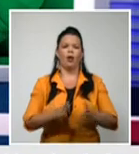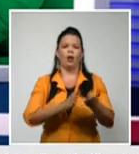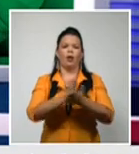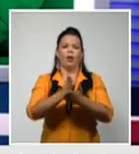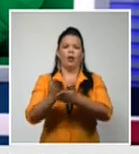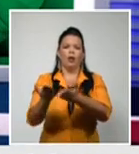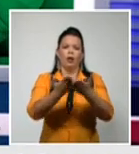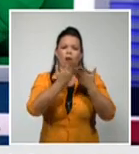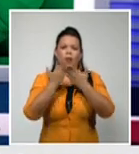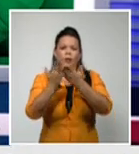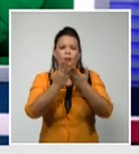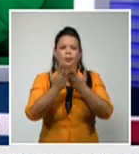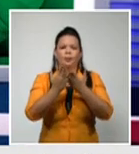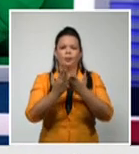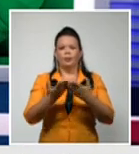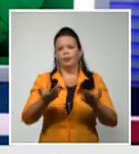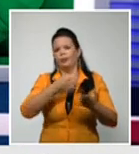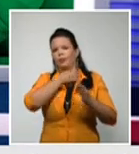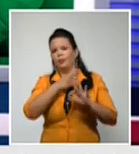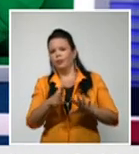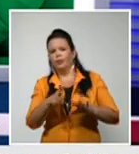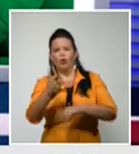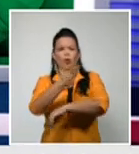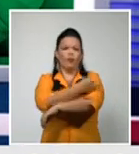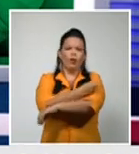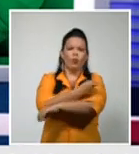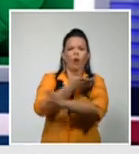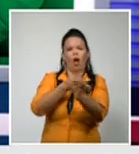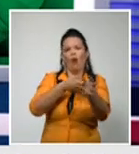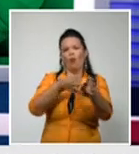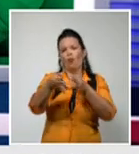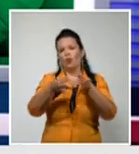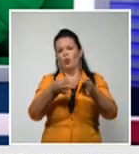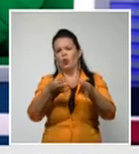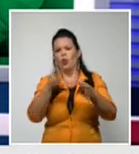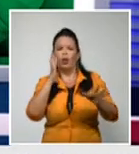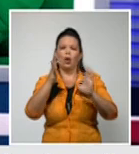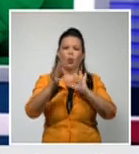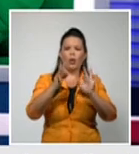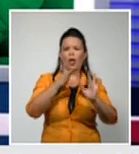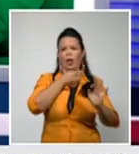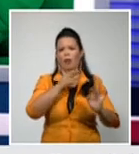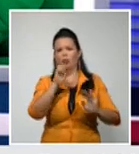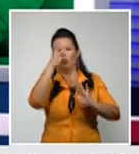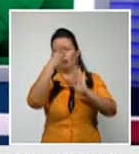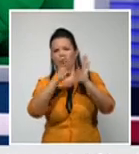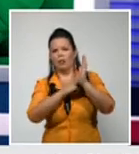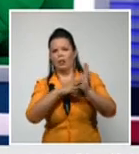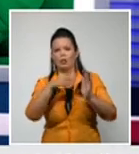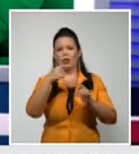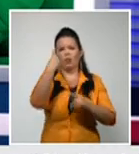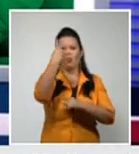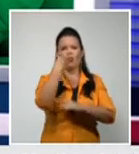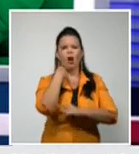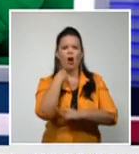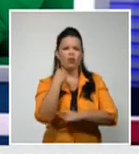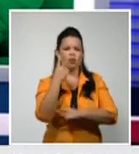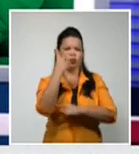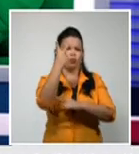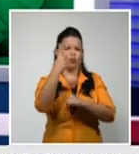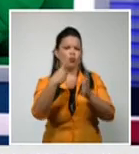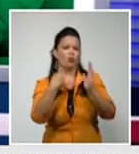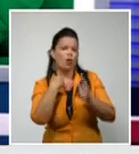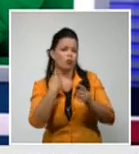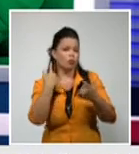va a dejar de inmunidad esa vacuna. Está todavía en análisis las posibles cepas que hasta